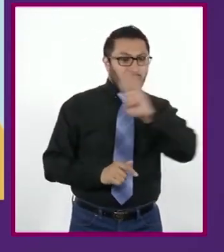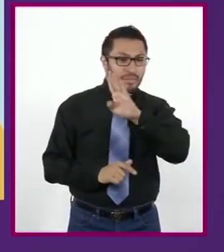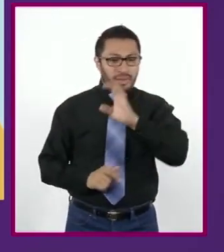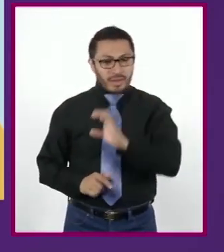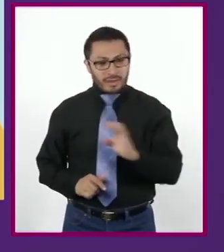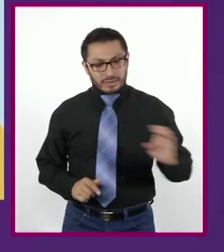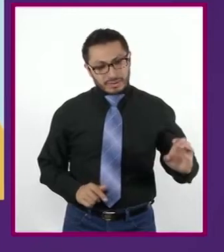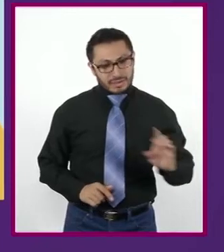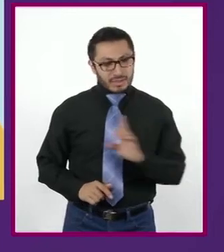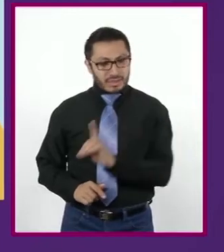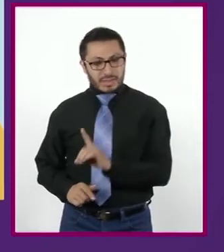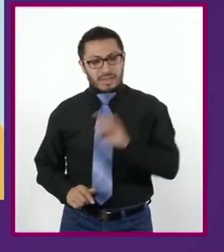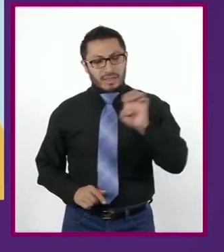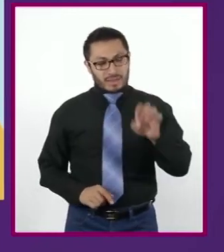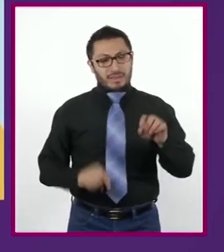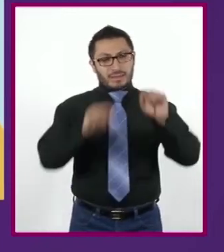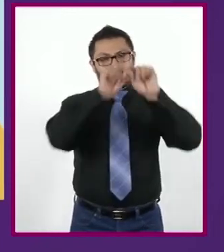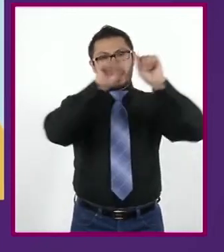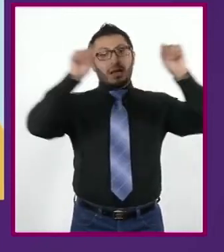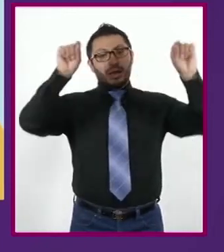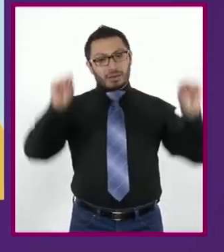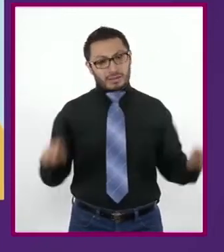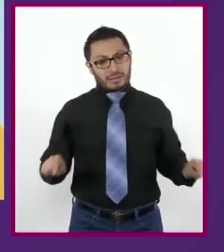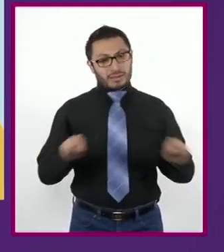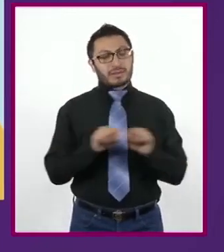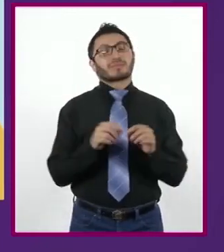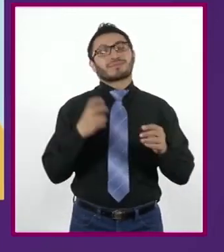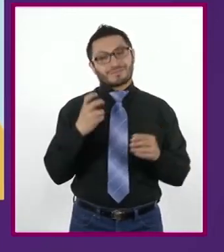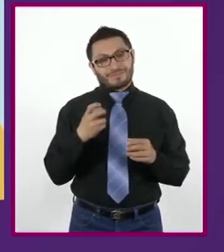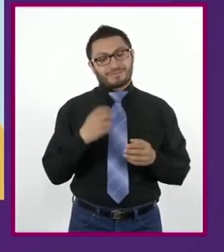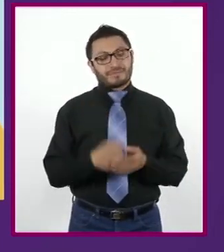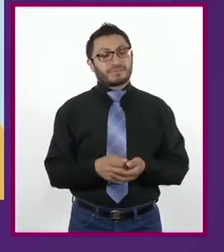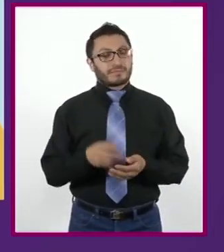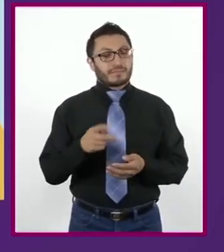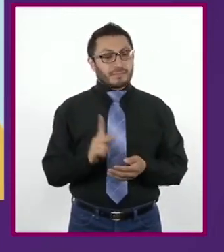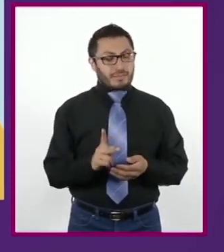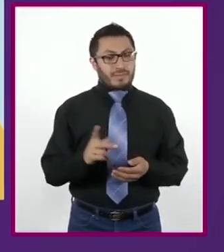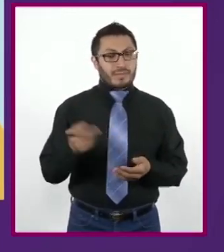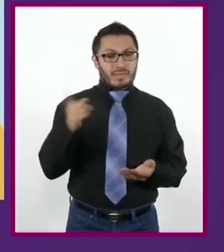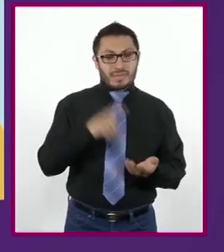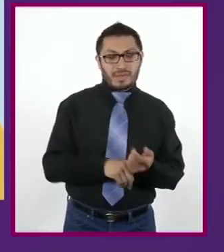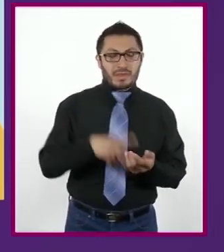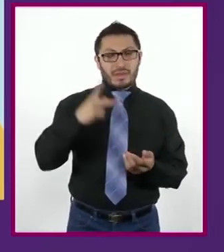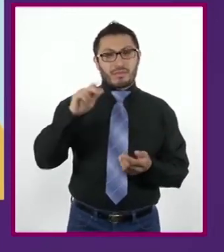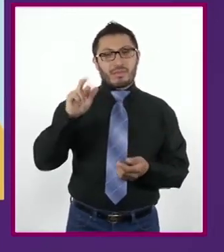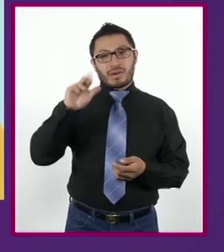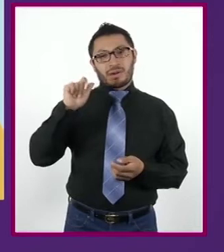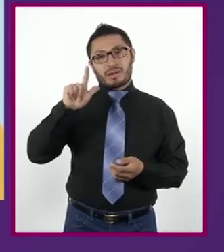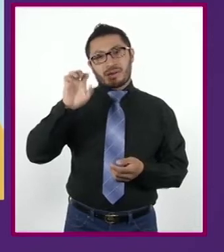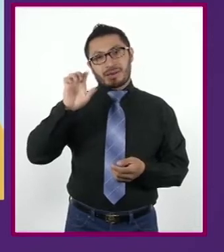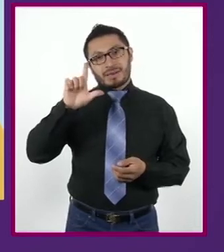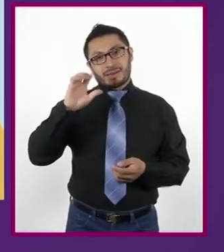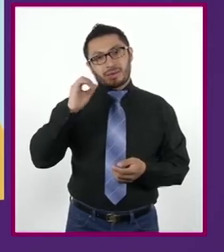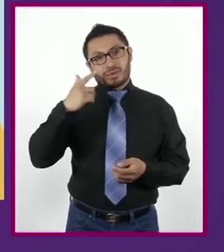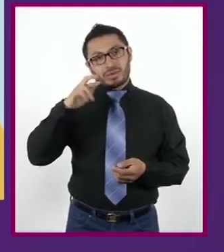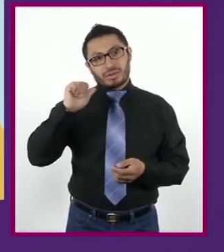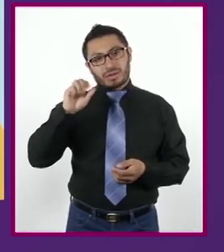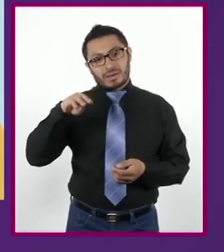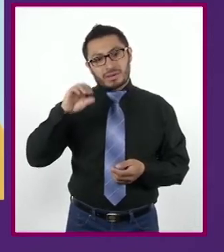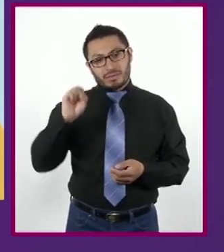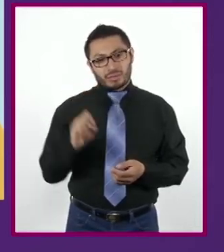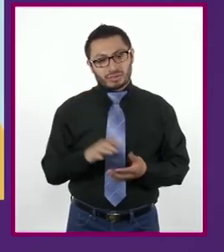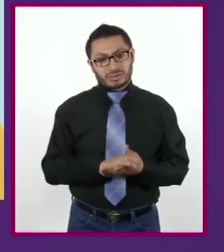ABCDE es un rectángulo. Estos pertenecen a los paralelogramos. Por lo